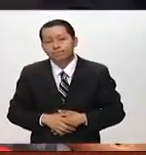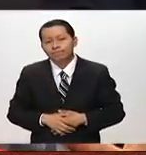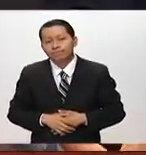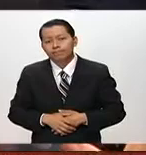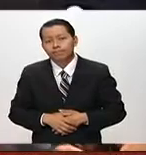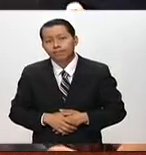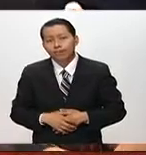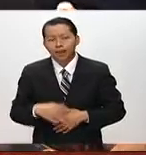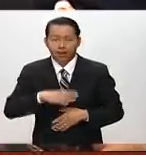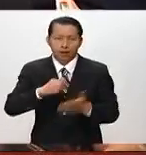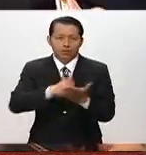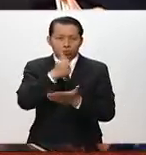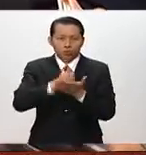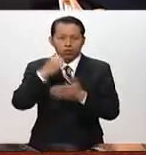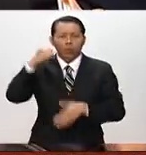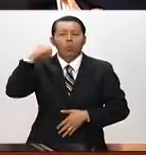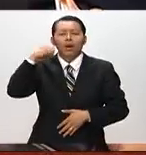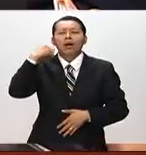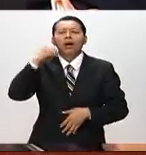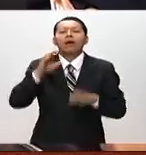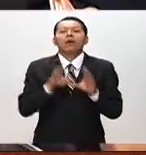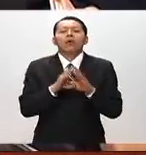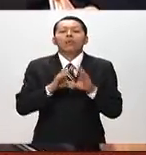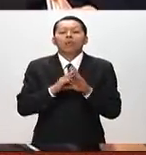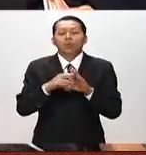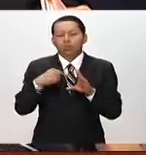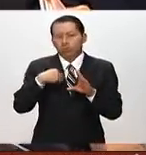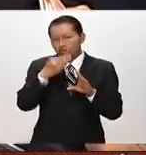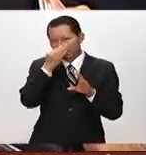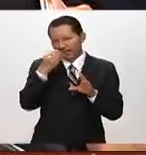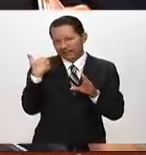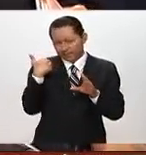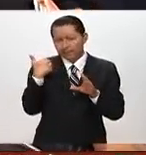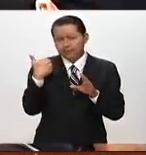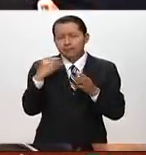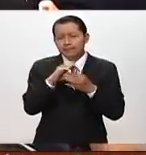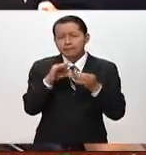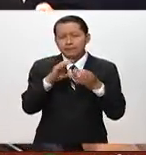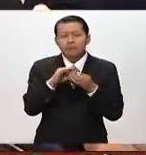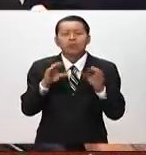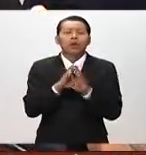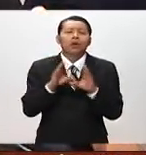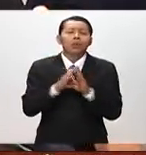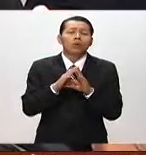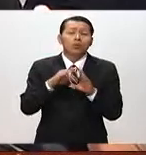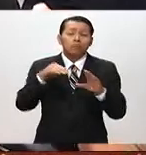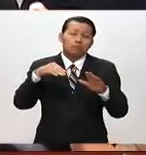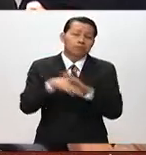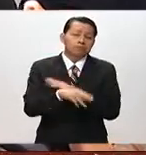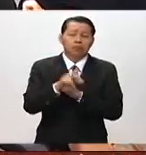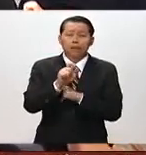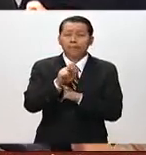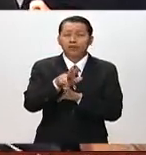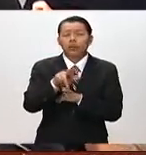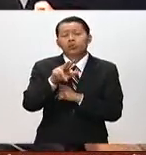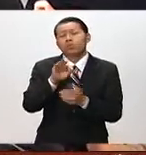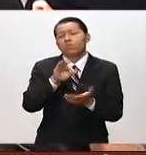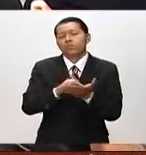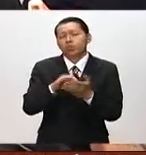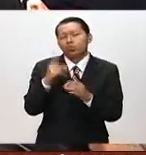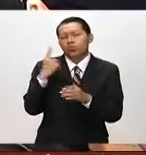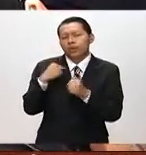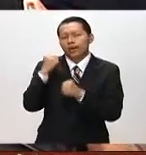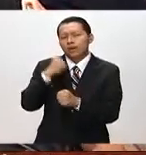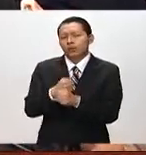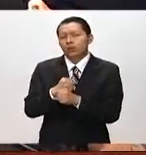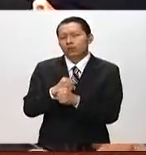En el caso de la ciudad de Oaxaca, las cifras que yo tengo recientemente es que ha caído incluso a 28 puntos con respecto al año